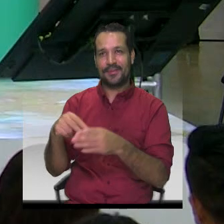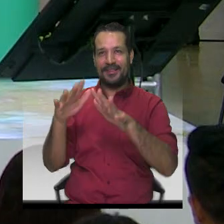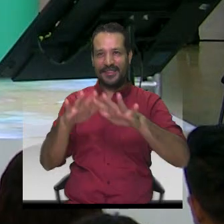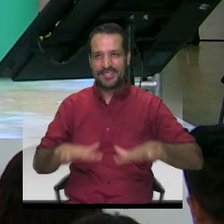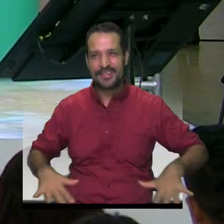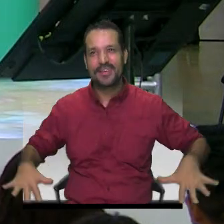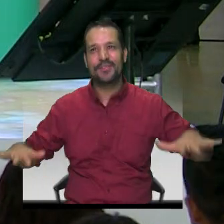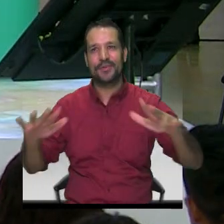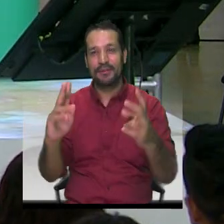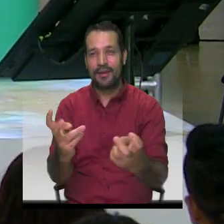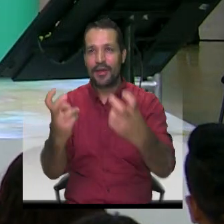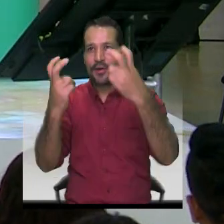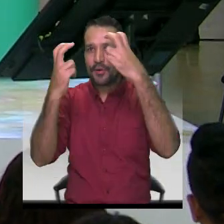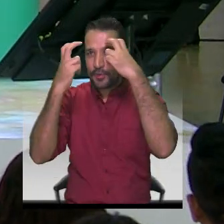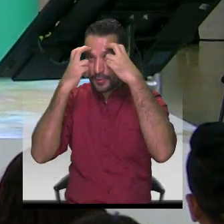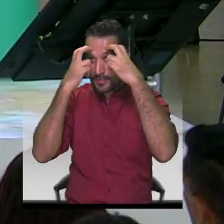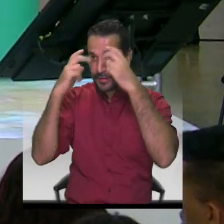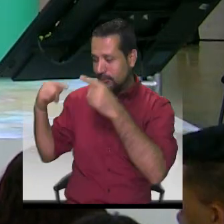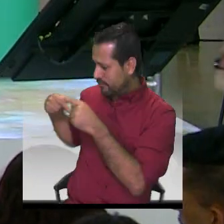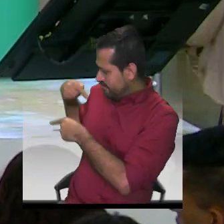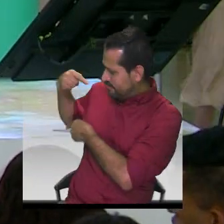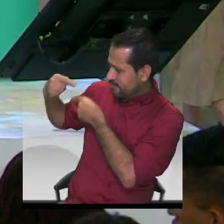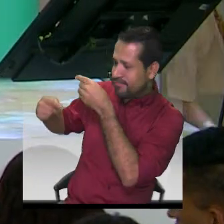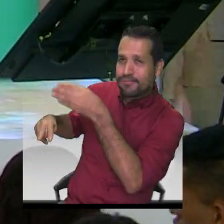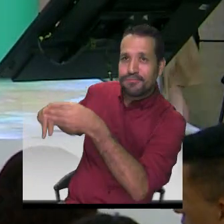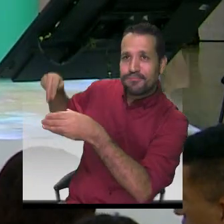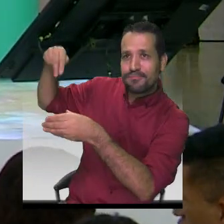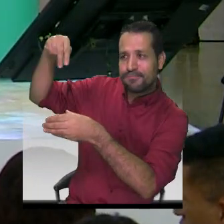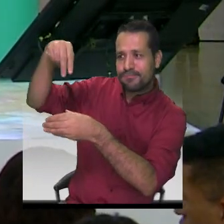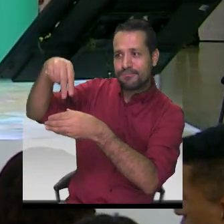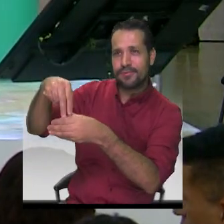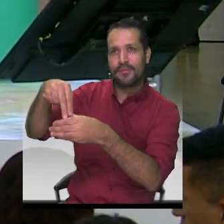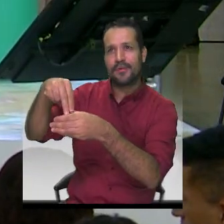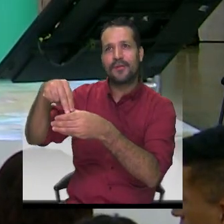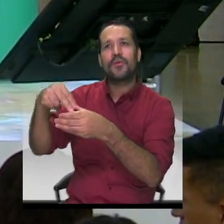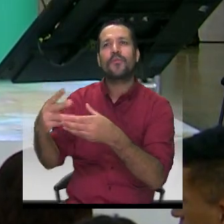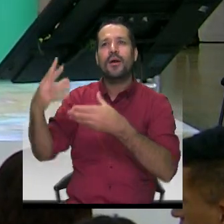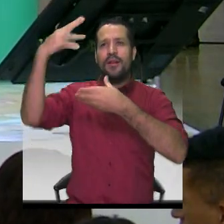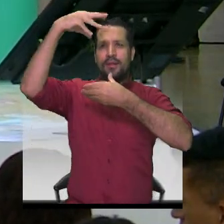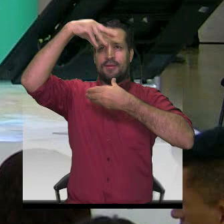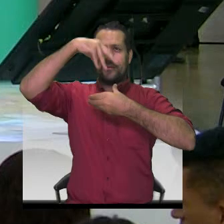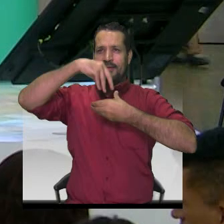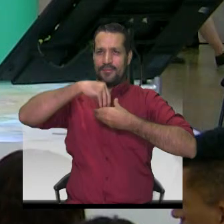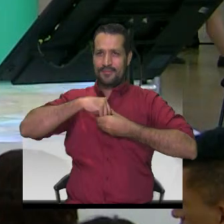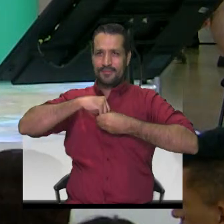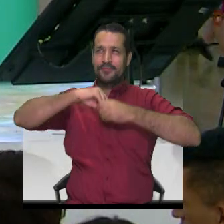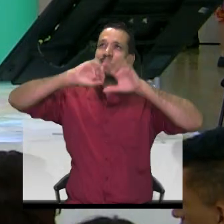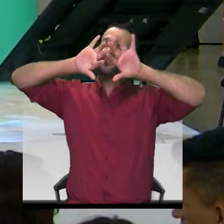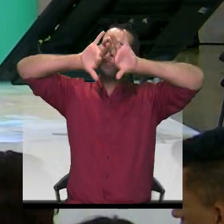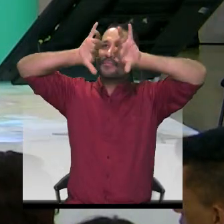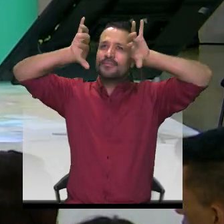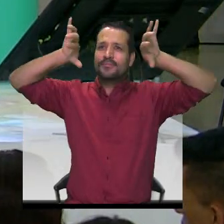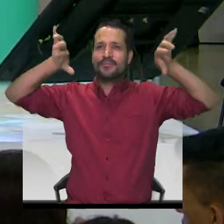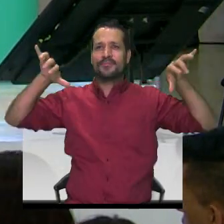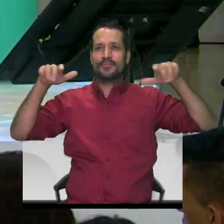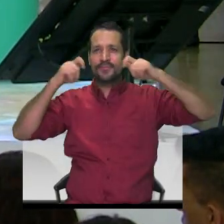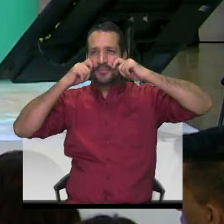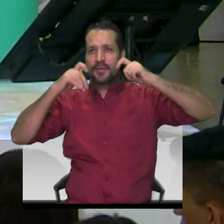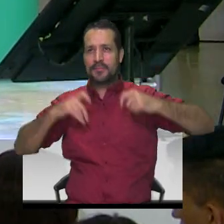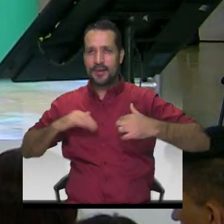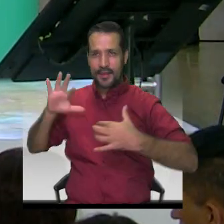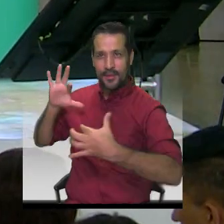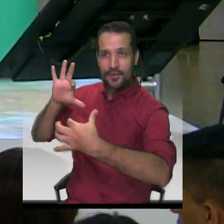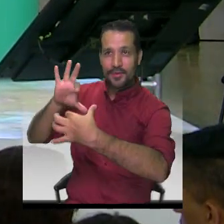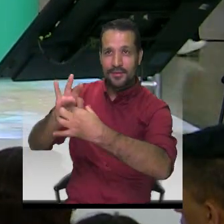conocimiento ancestral, que está tan profundamente ligado al mundo espiritual y a la búsqueda humana de conectarnos. En unos